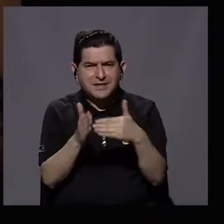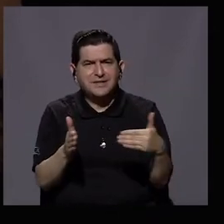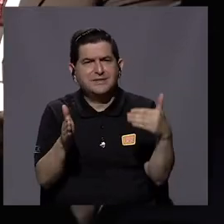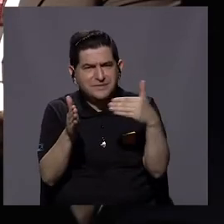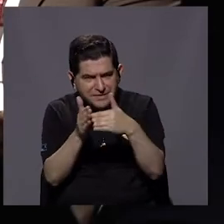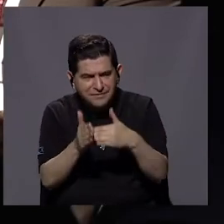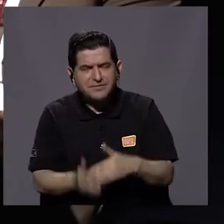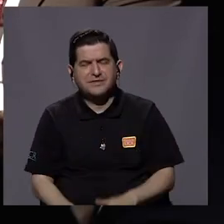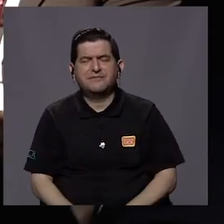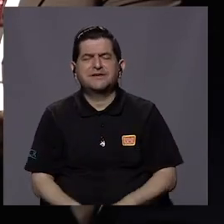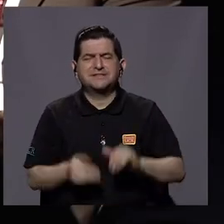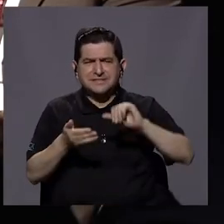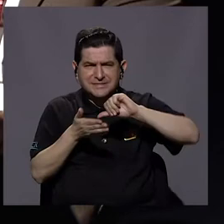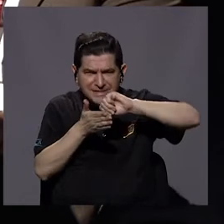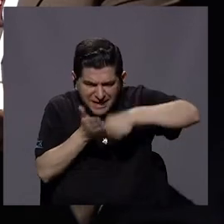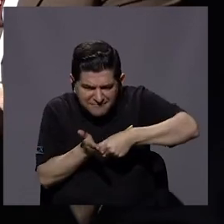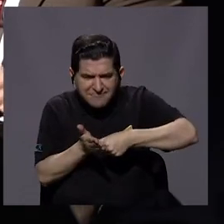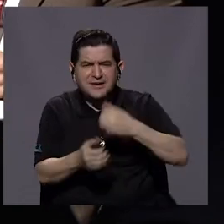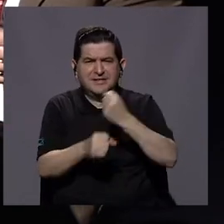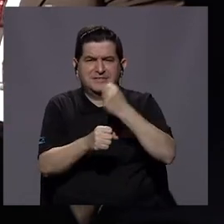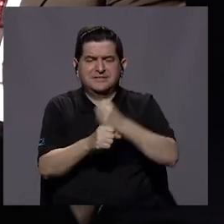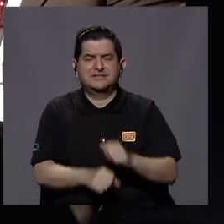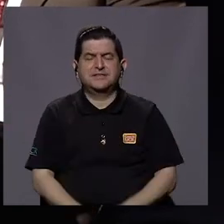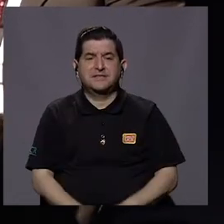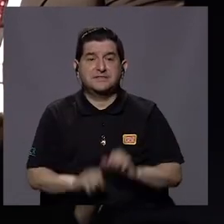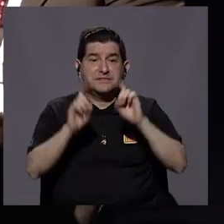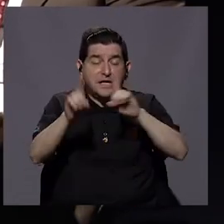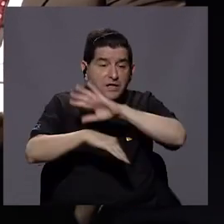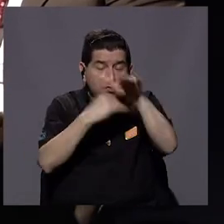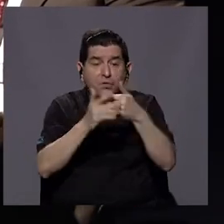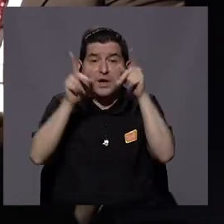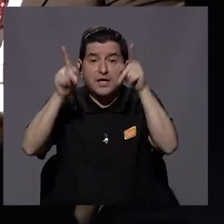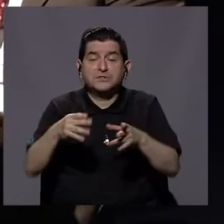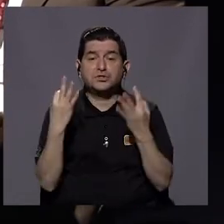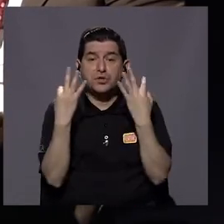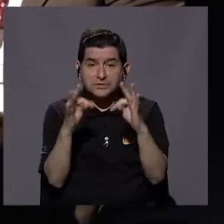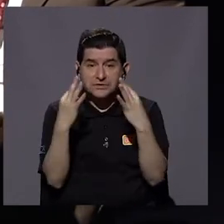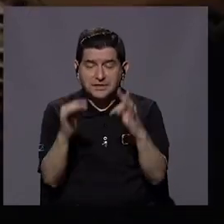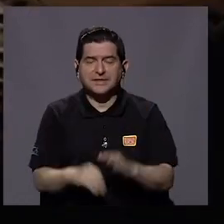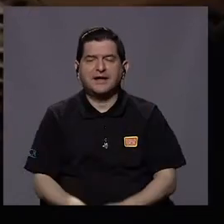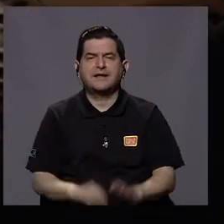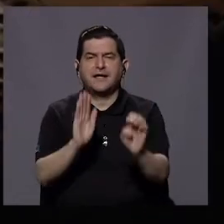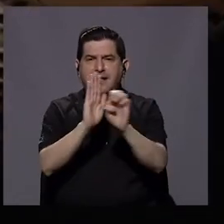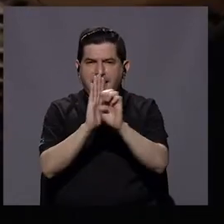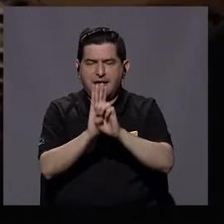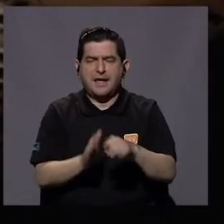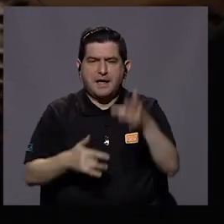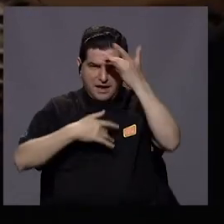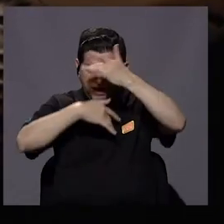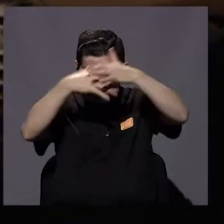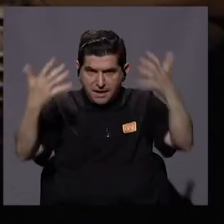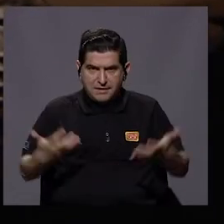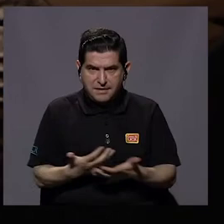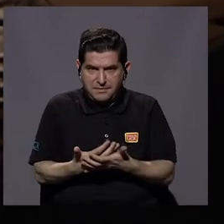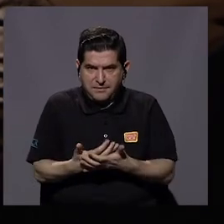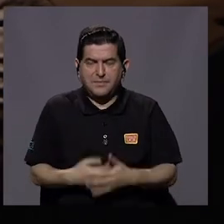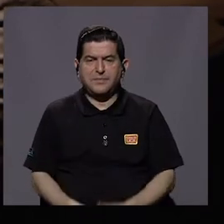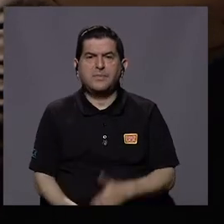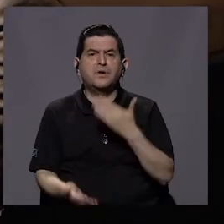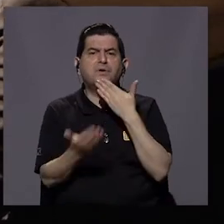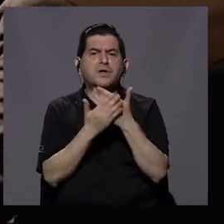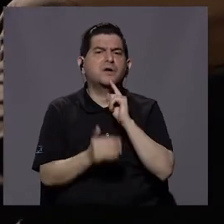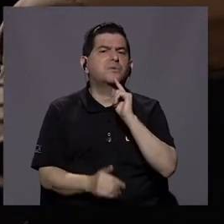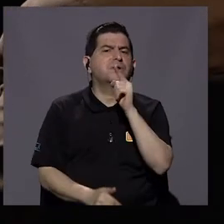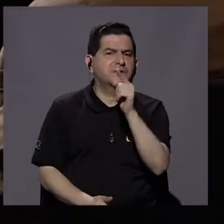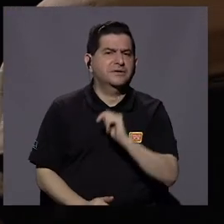esfuerzos. La educación tuvo que readecuarse para que llegara a todas las personas. Es decir, Ronald, para poner un ejemplo muy de pandemia, qué bueno que usted